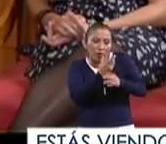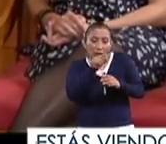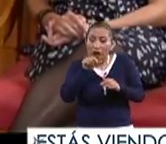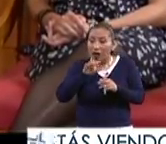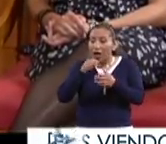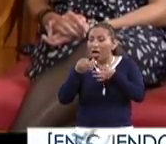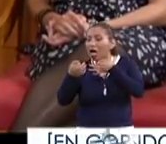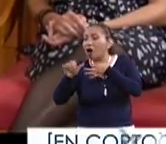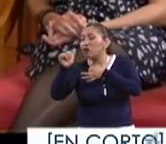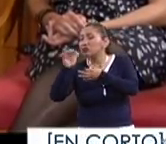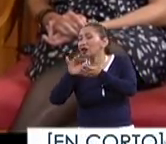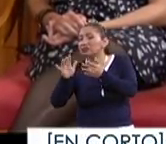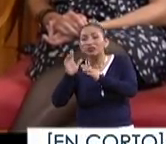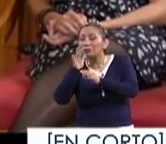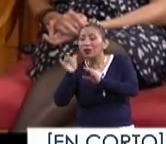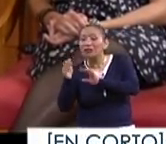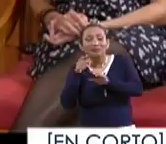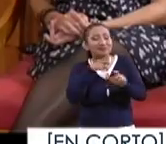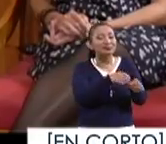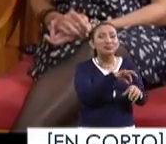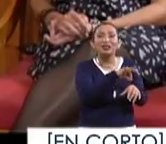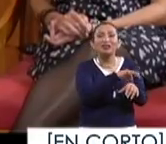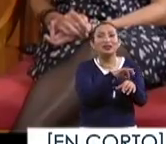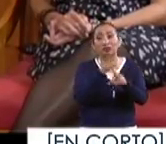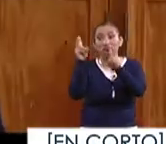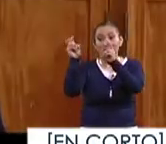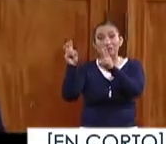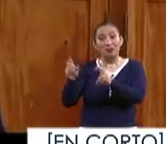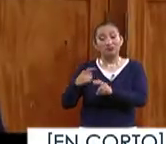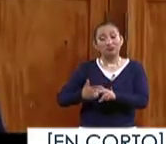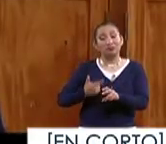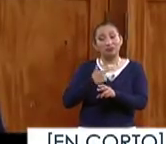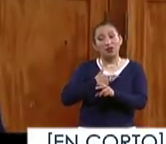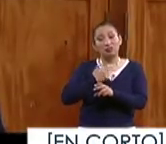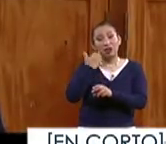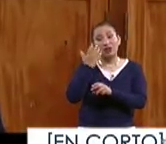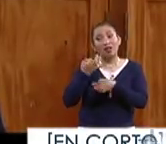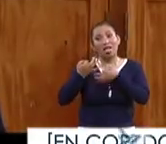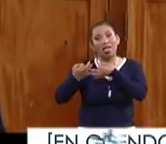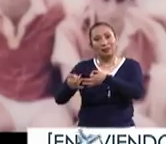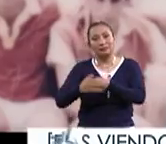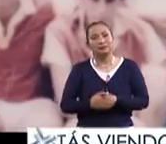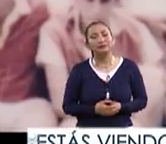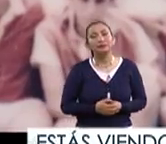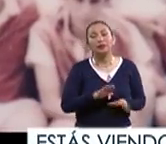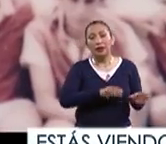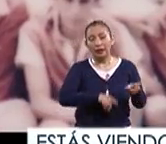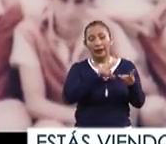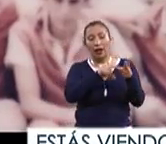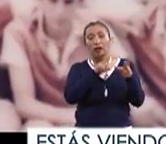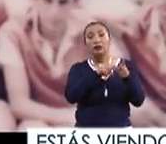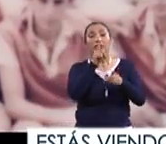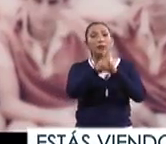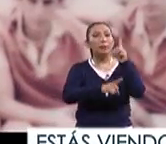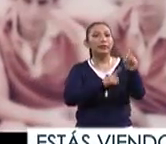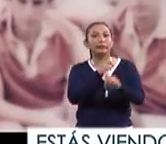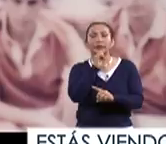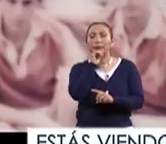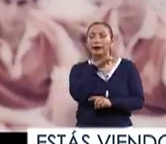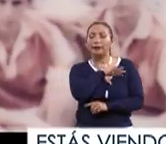otras cosas que tanto me gustan, que son muchos los tópicos que a mí me gustan. Y la tercera son los